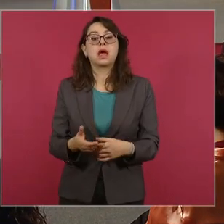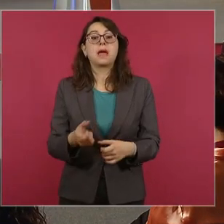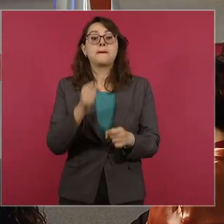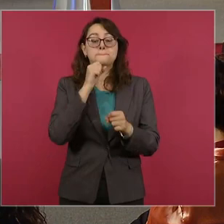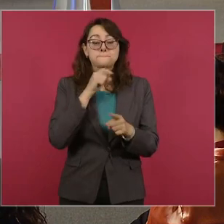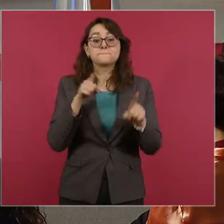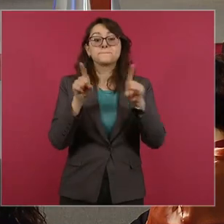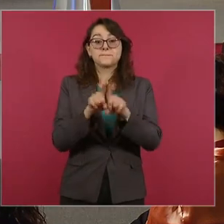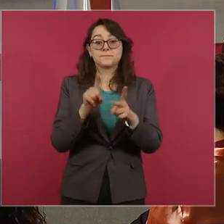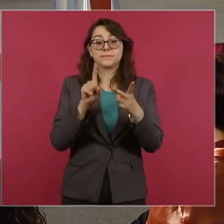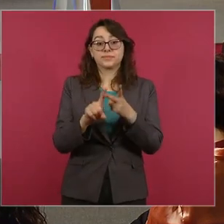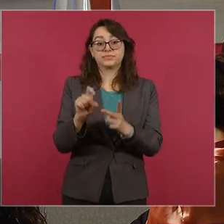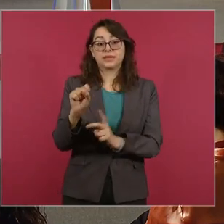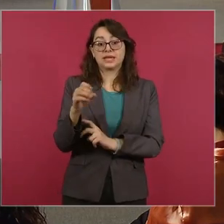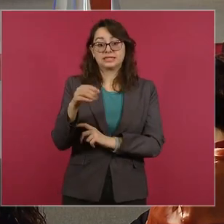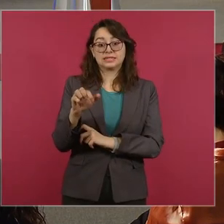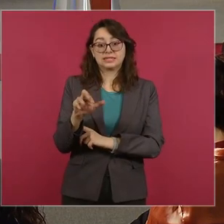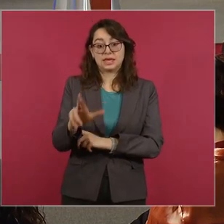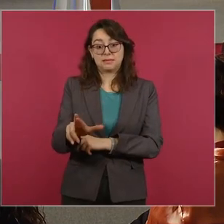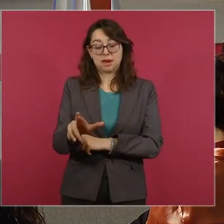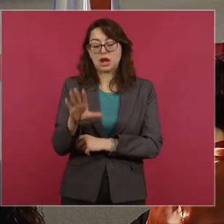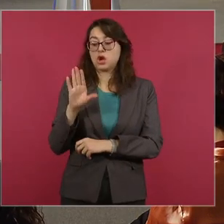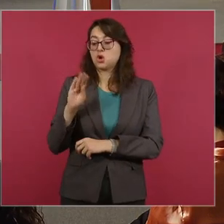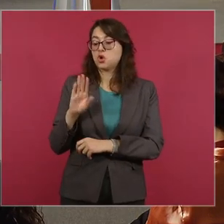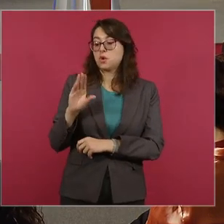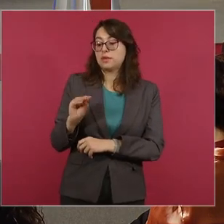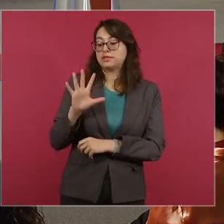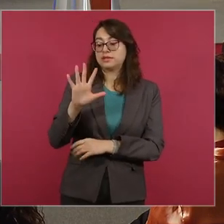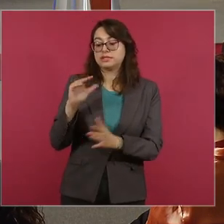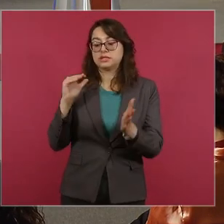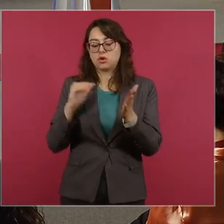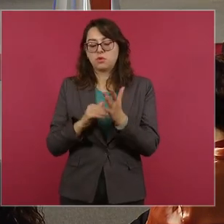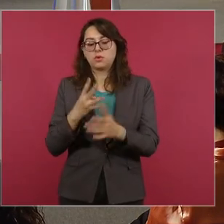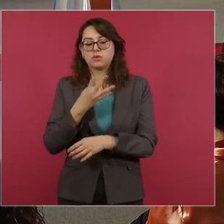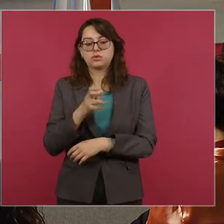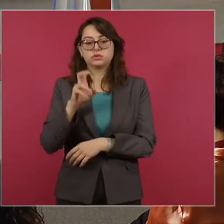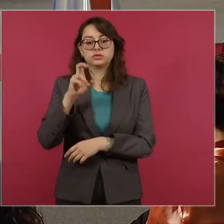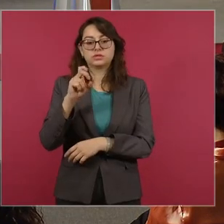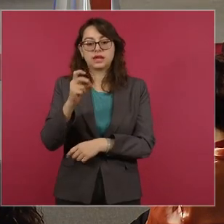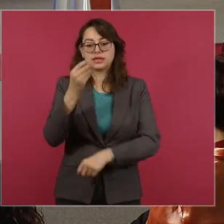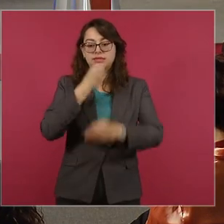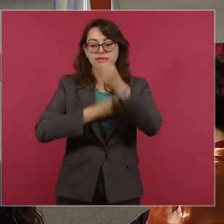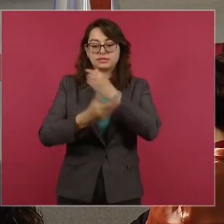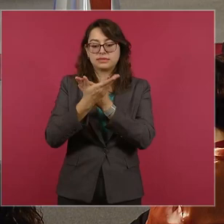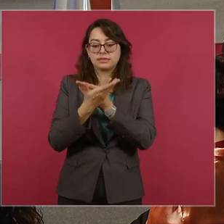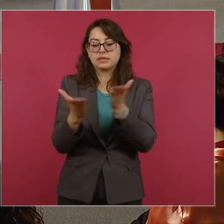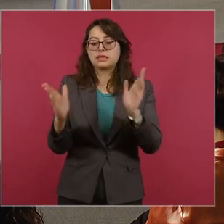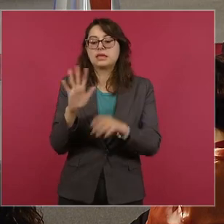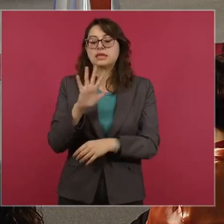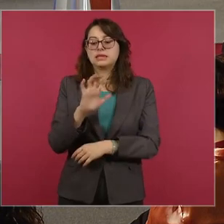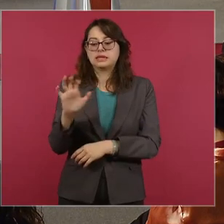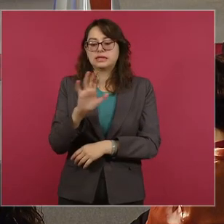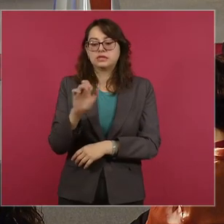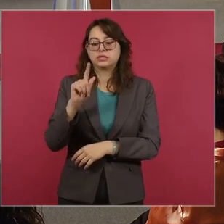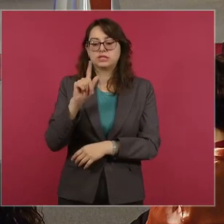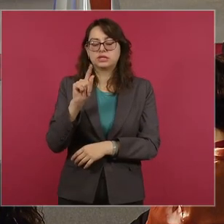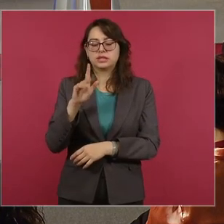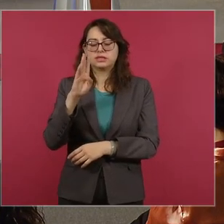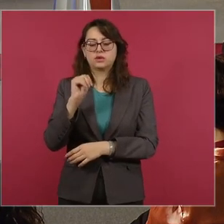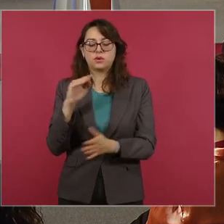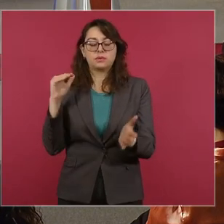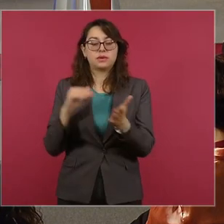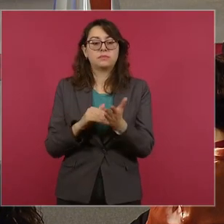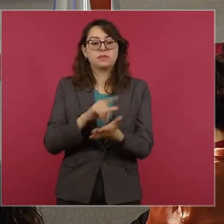distribuido 95.430 despensas, 579.000 litros de agua,